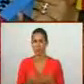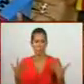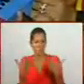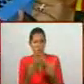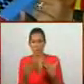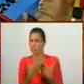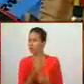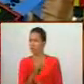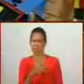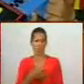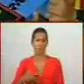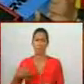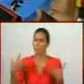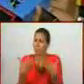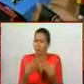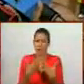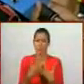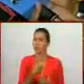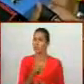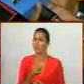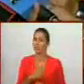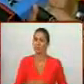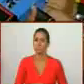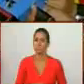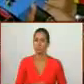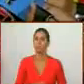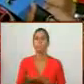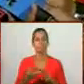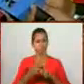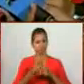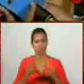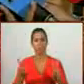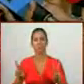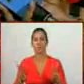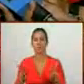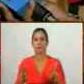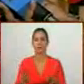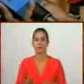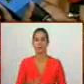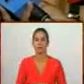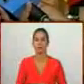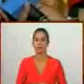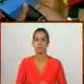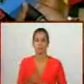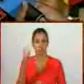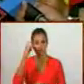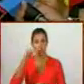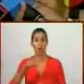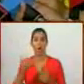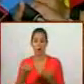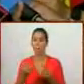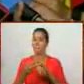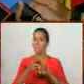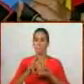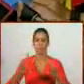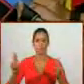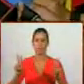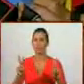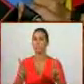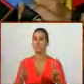violencia, no queremos más violencia, nosotros lo que queremos es paz. Las cosas van a ser hoy en día pacíficamente,